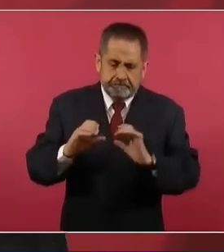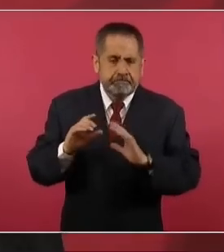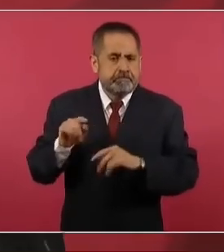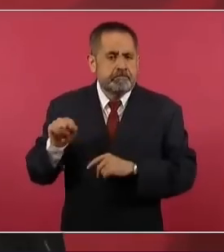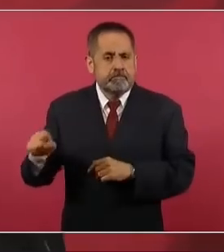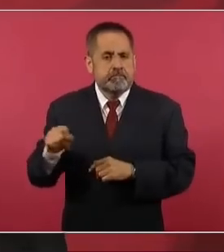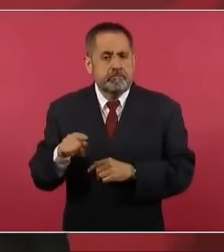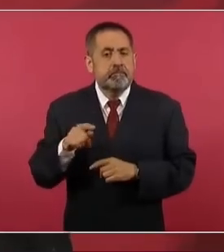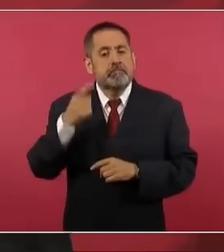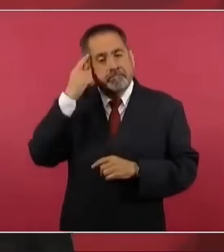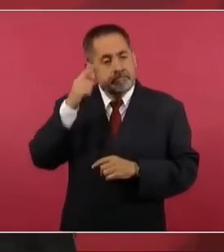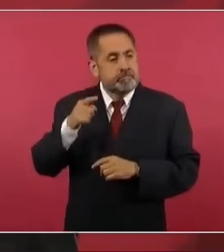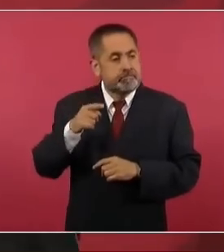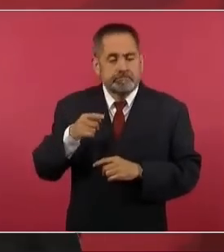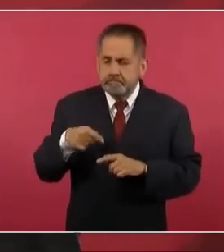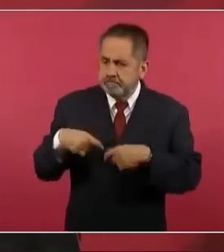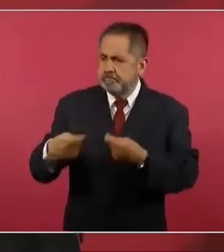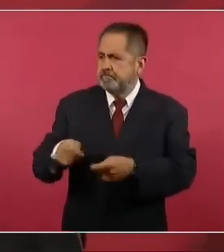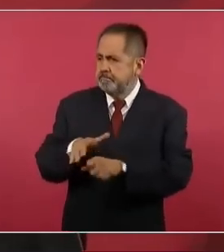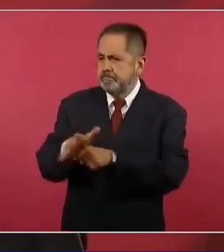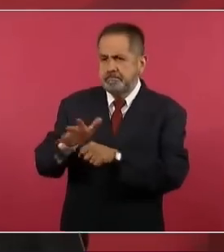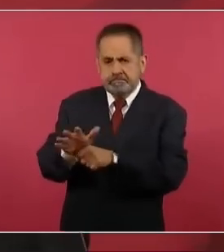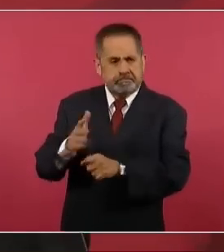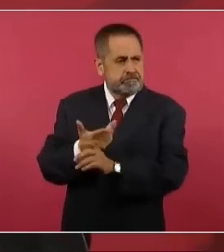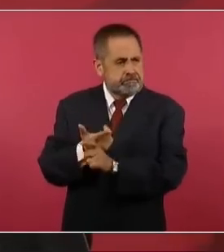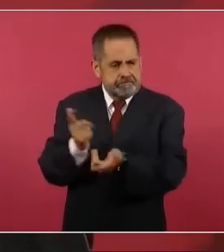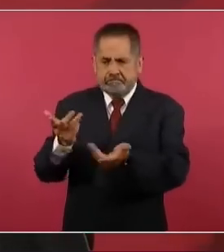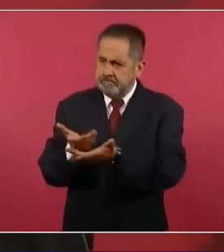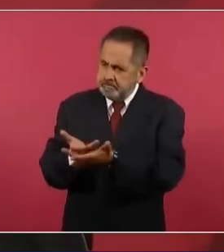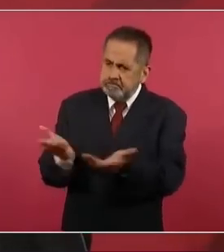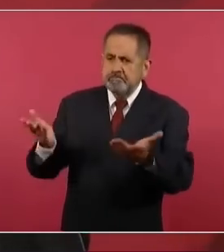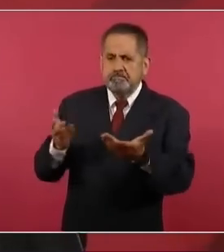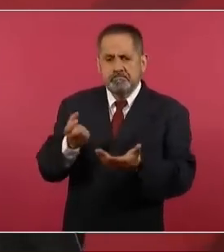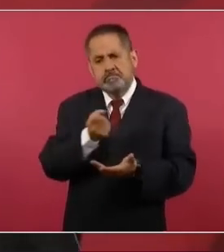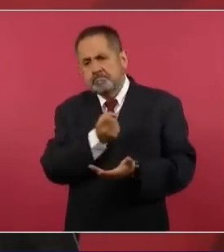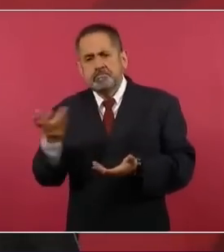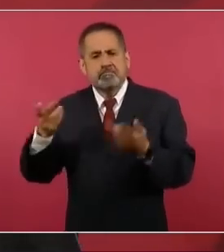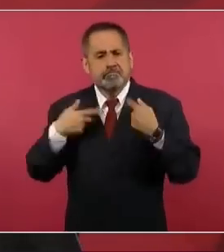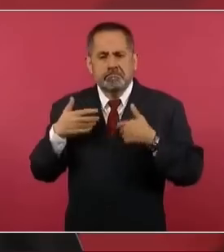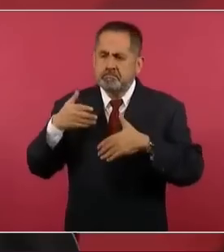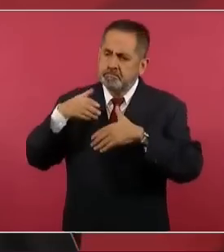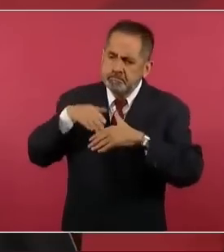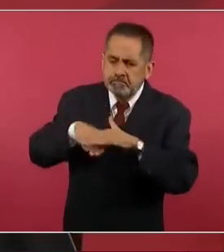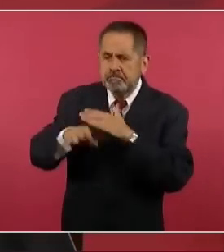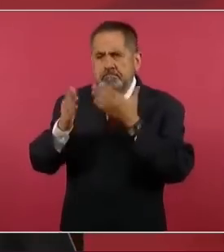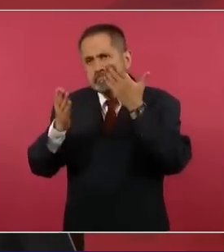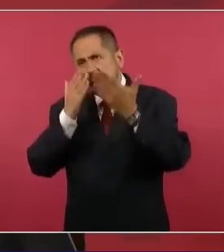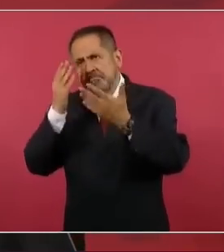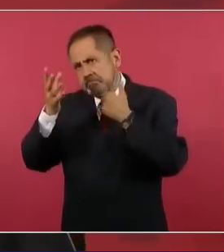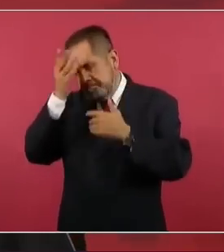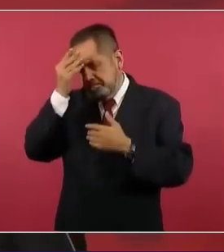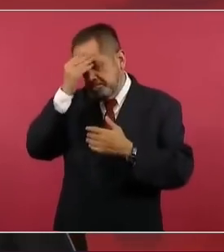es garantizarle a muchos el derecho a la educación.